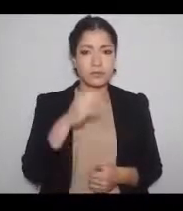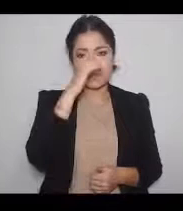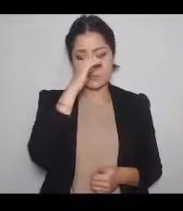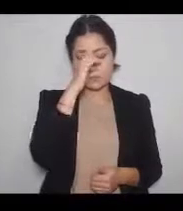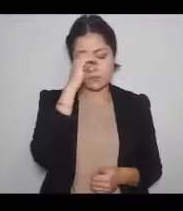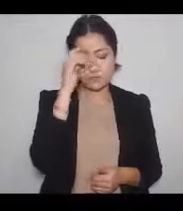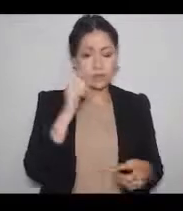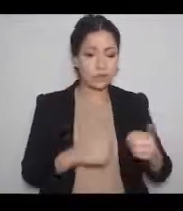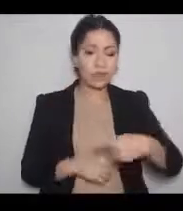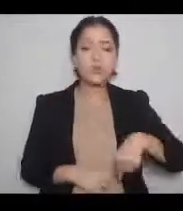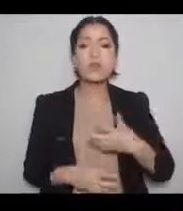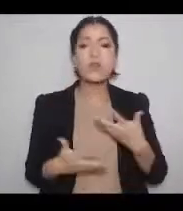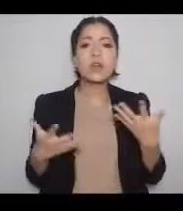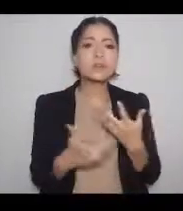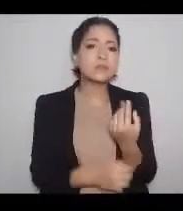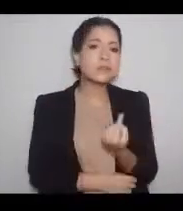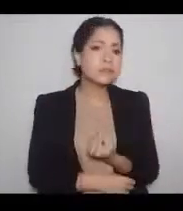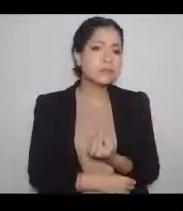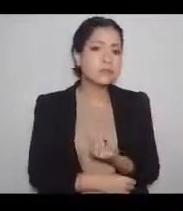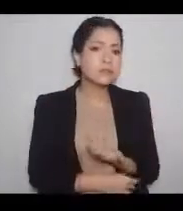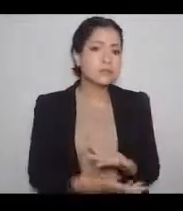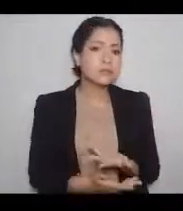Enloquecemos, pequeño Kepler.